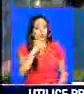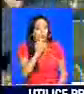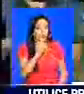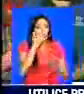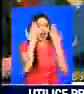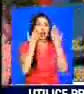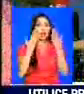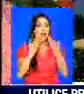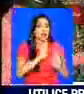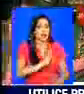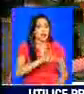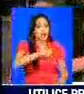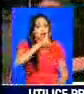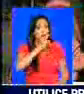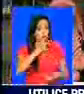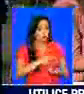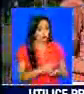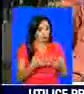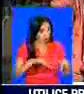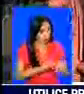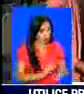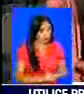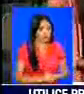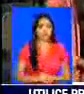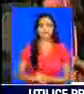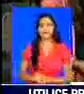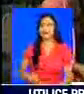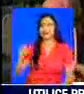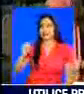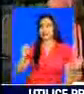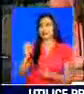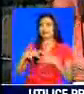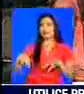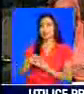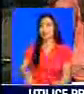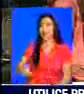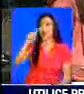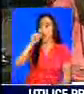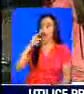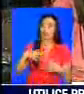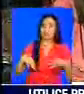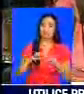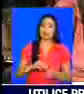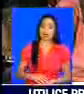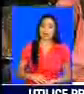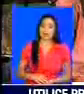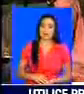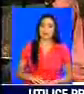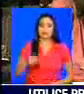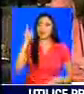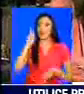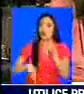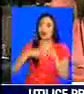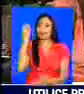la hidratación a base de agua. Algo que no debe faltar es siempre un buen hidratante, ¿sí? Es algo que no nos debe faltar, y